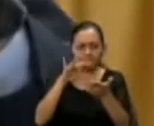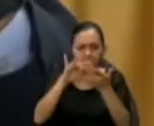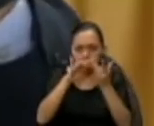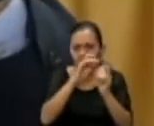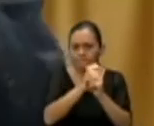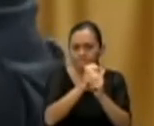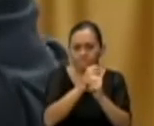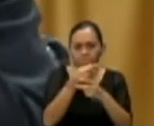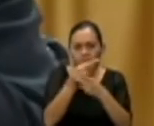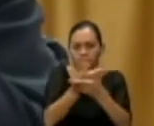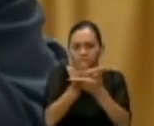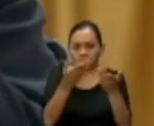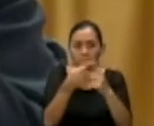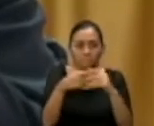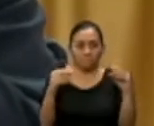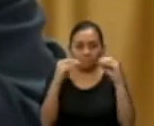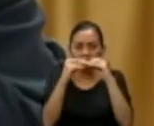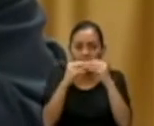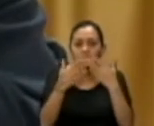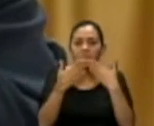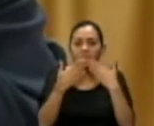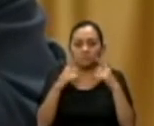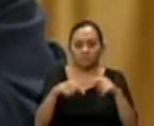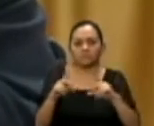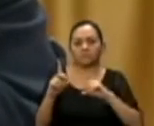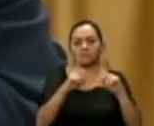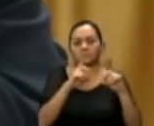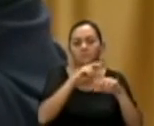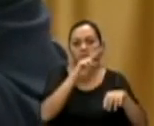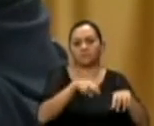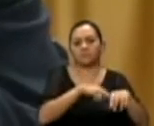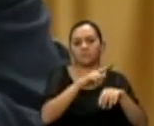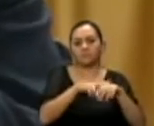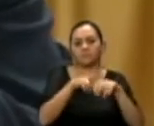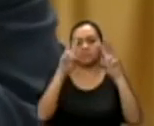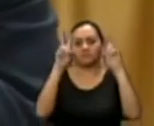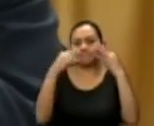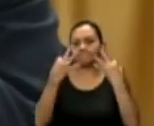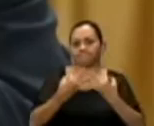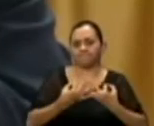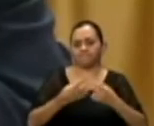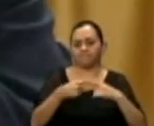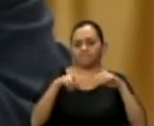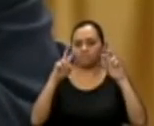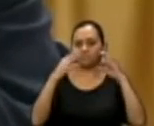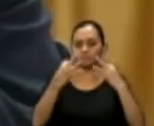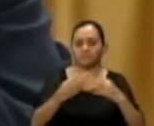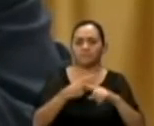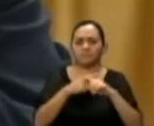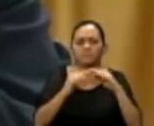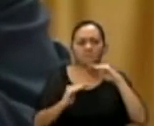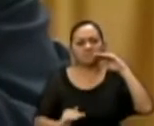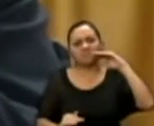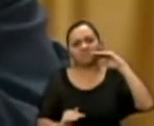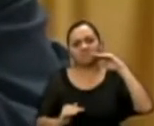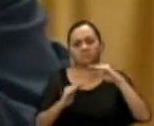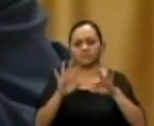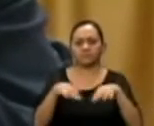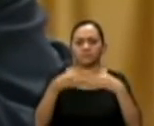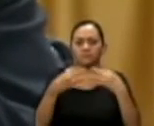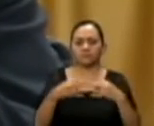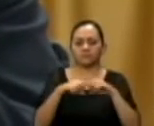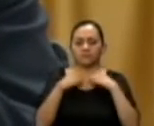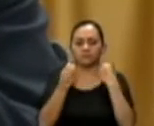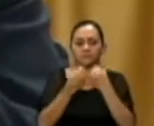pueblo pero lo que hemos hecho ahora es llamar a un gran diálogo nacional sobre un tema concreto la gran inequidad e injusticia social que todavía